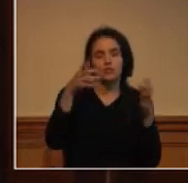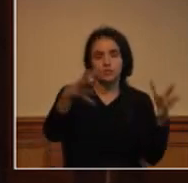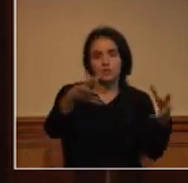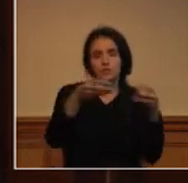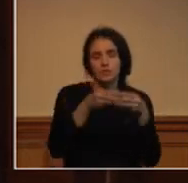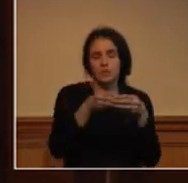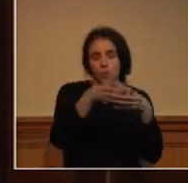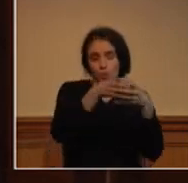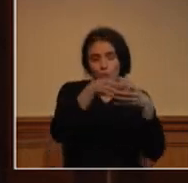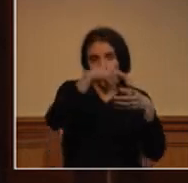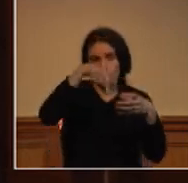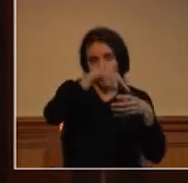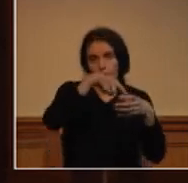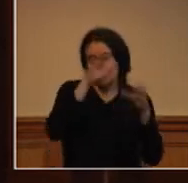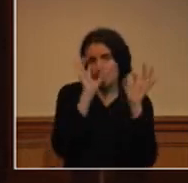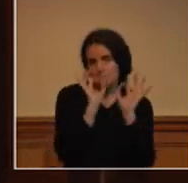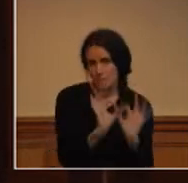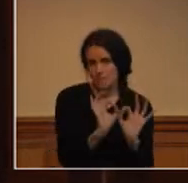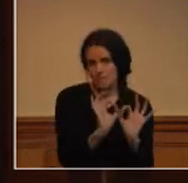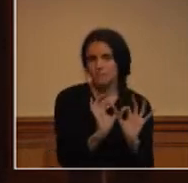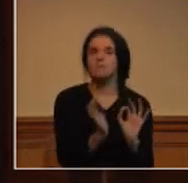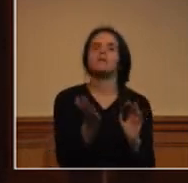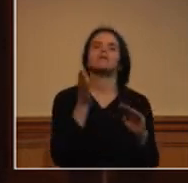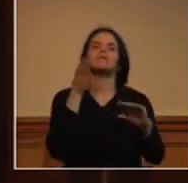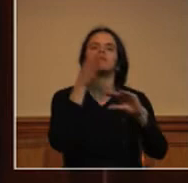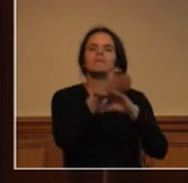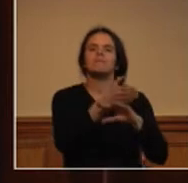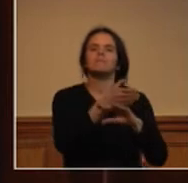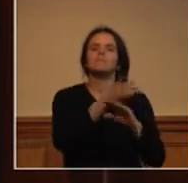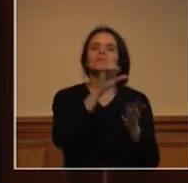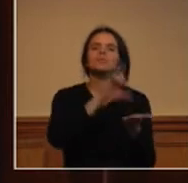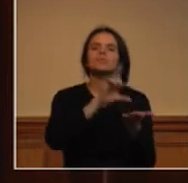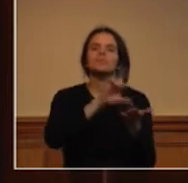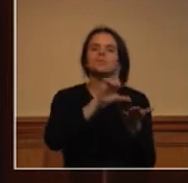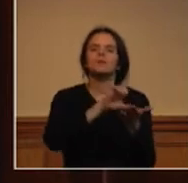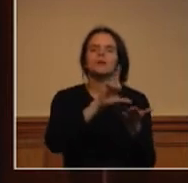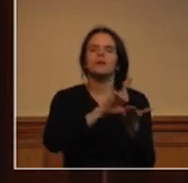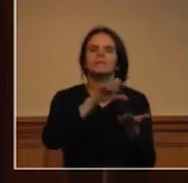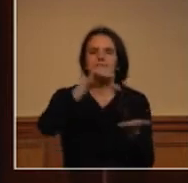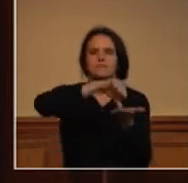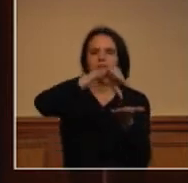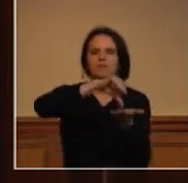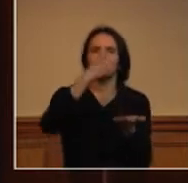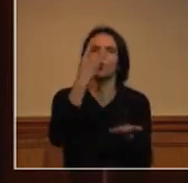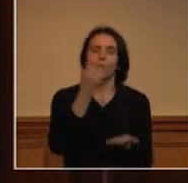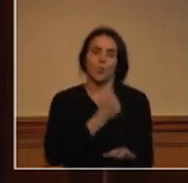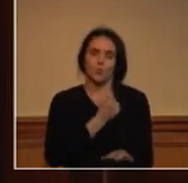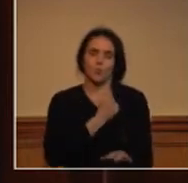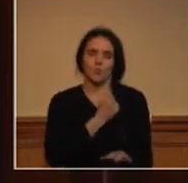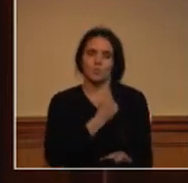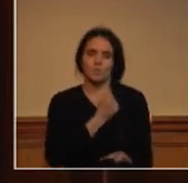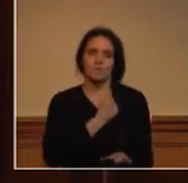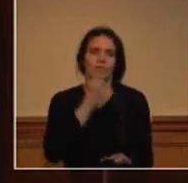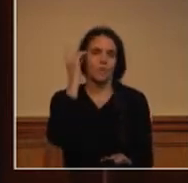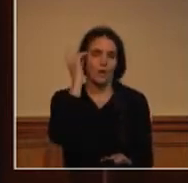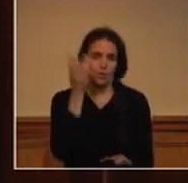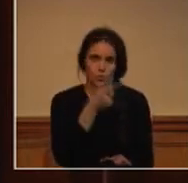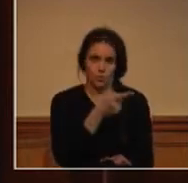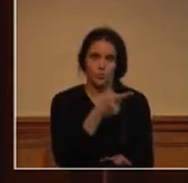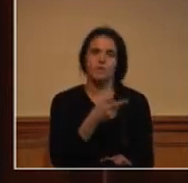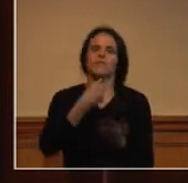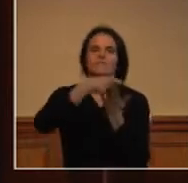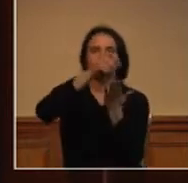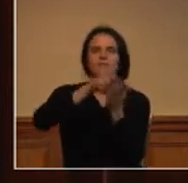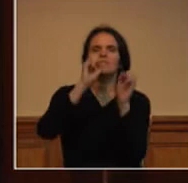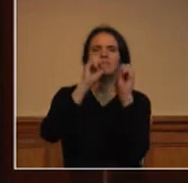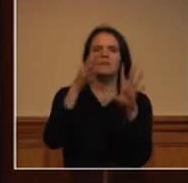no aburrirlos. Y nos fuimos en las instalaciones del Centro UC Síndrome de Down, que nos recibió como casa durante un tiempo, y evaluamos a